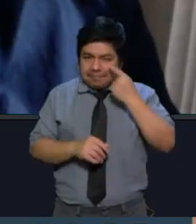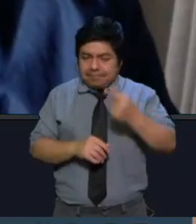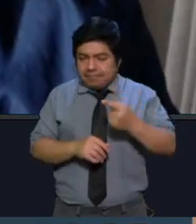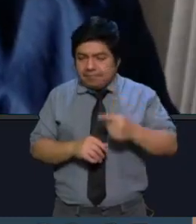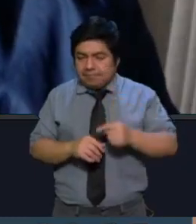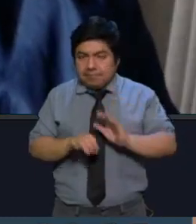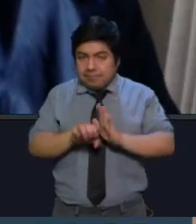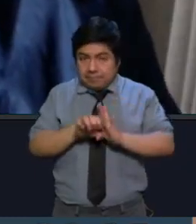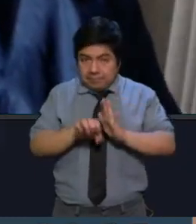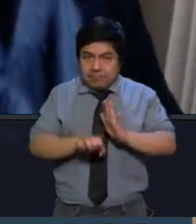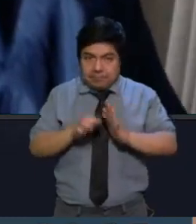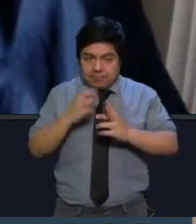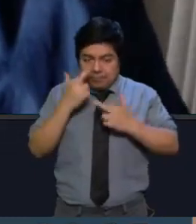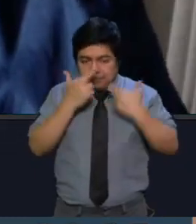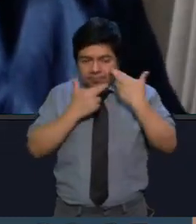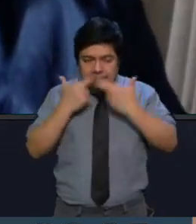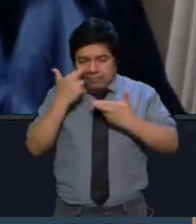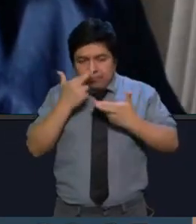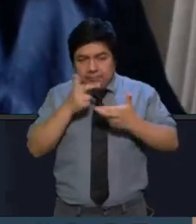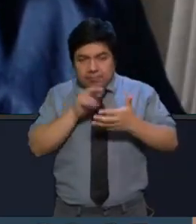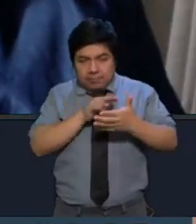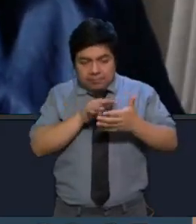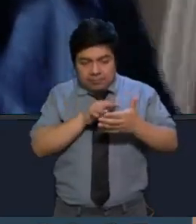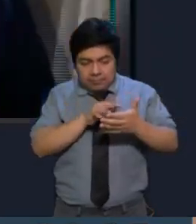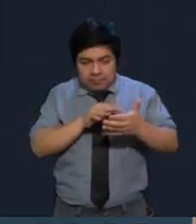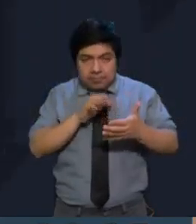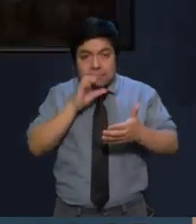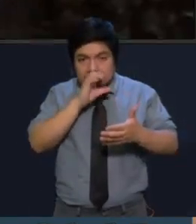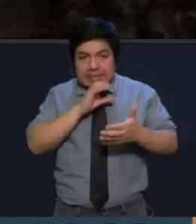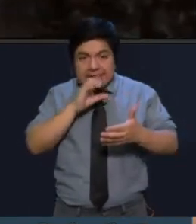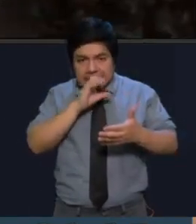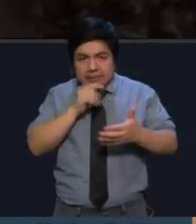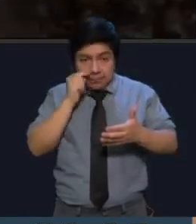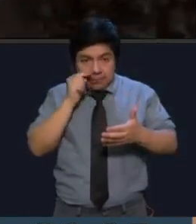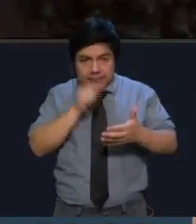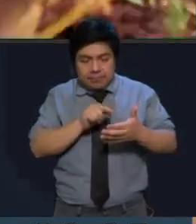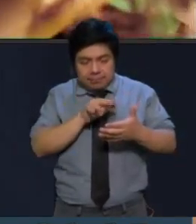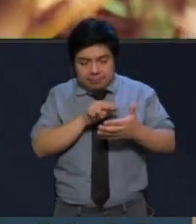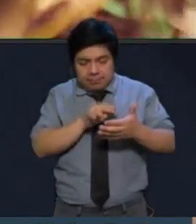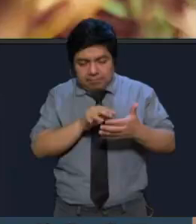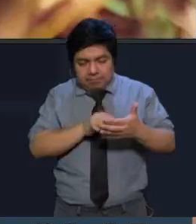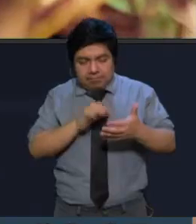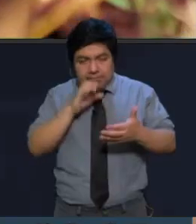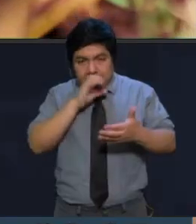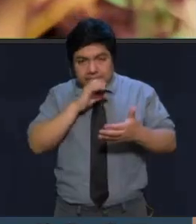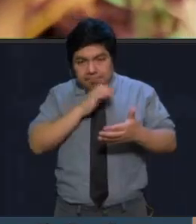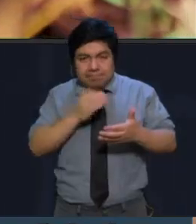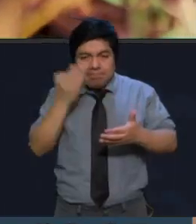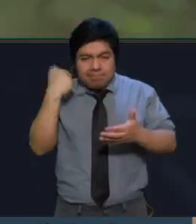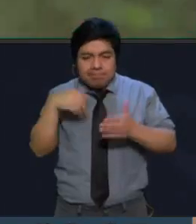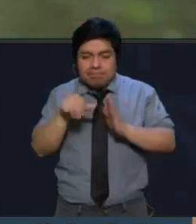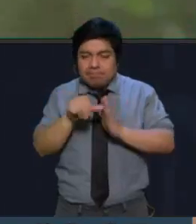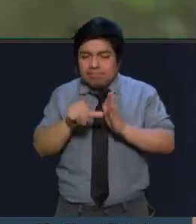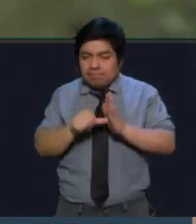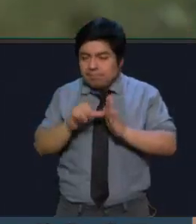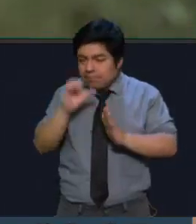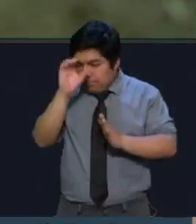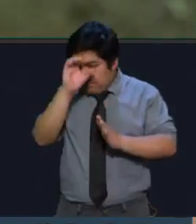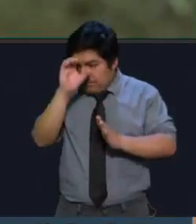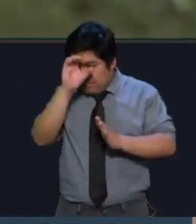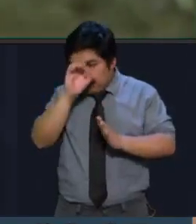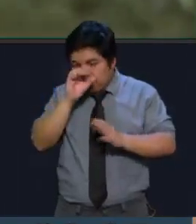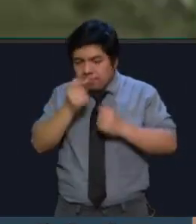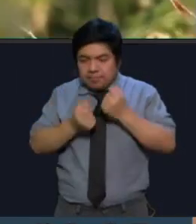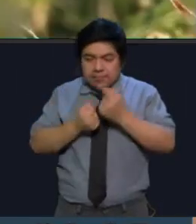si tú revisas la literatura científica, vamos a apoyarnos en lo que dicen los artículos científicos,